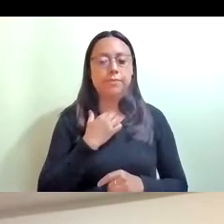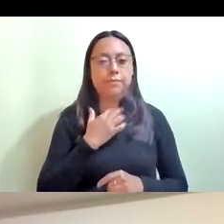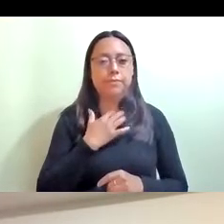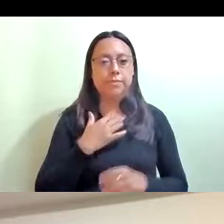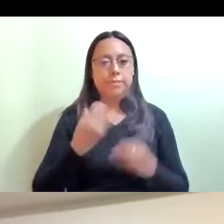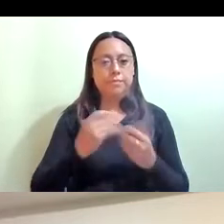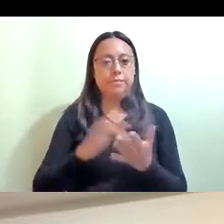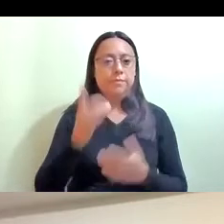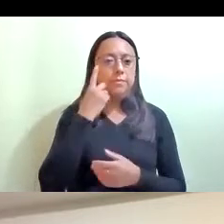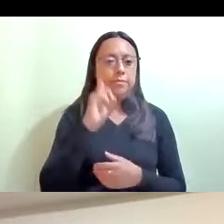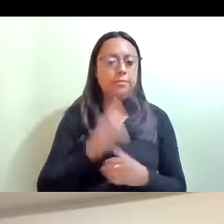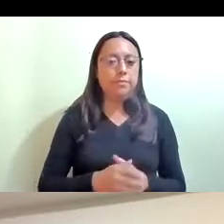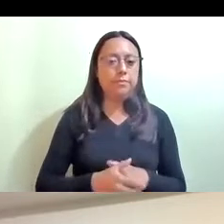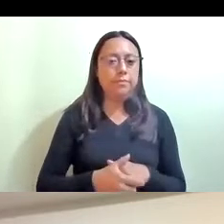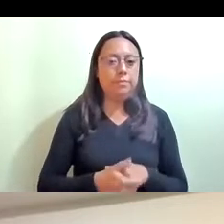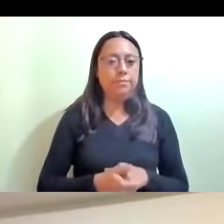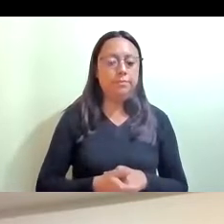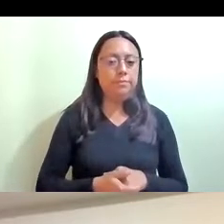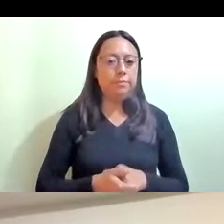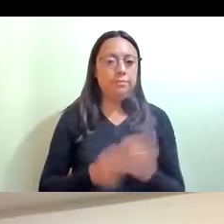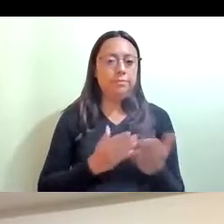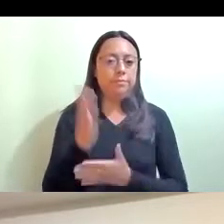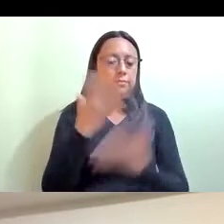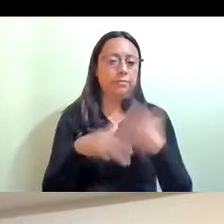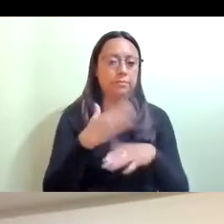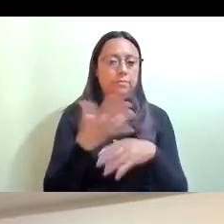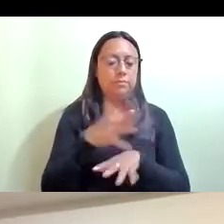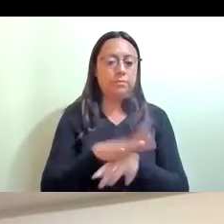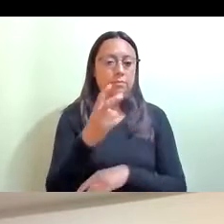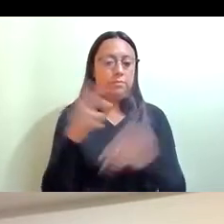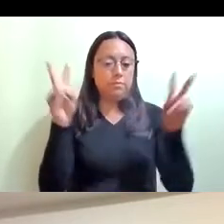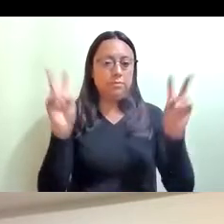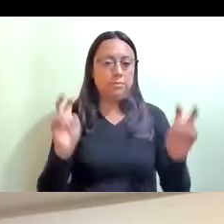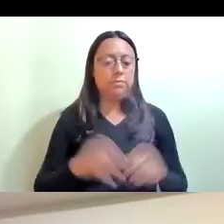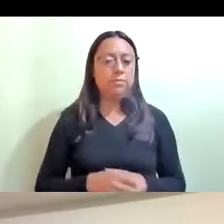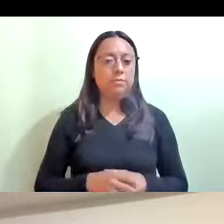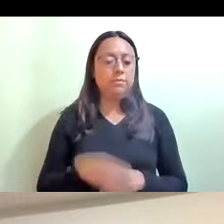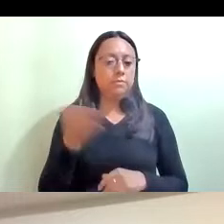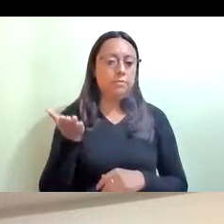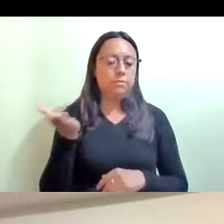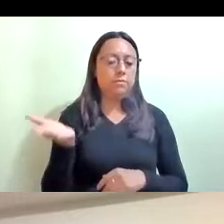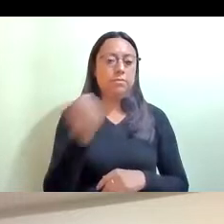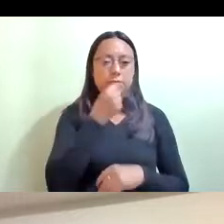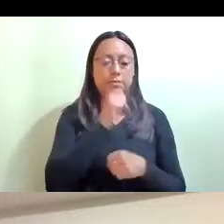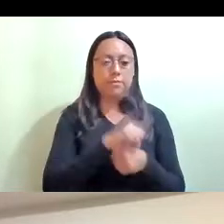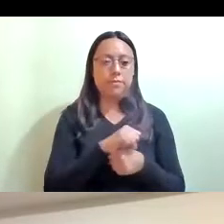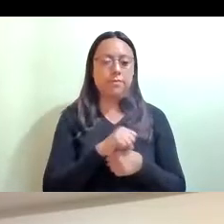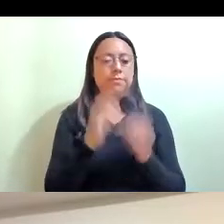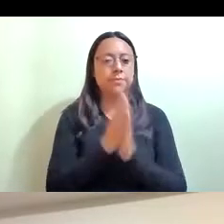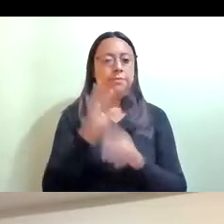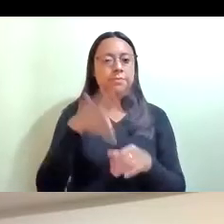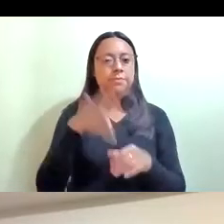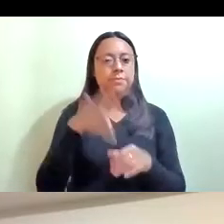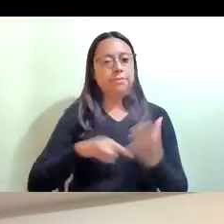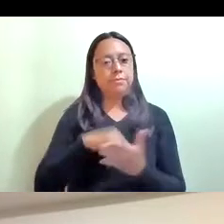diputada. Pues si no hay ninguna otra intervención sobre este tema, se solicita al secretario someter a votación el